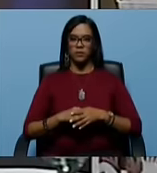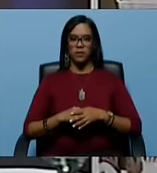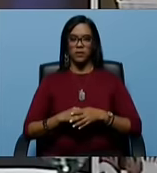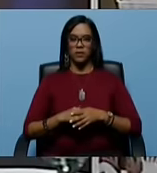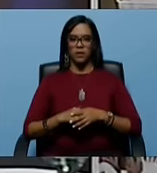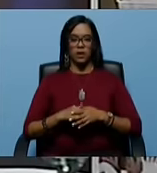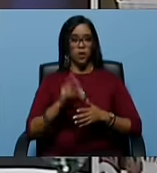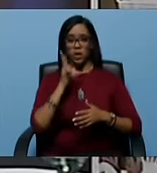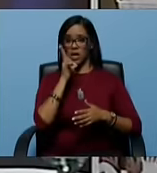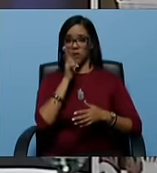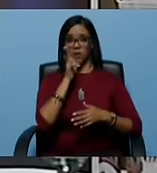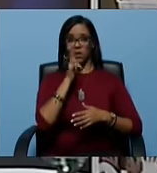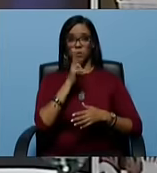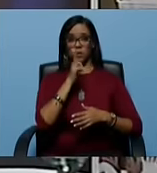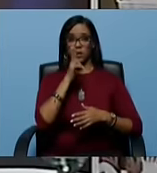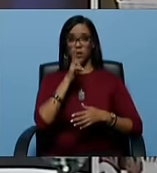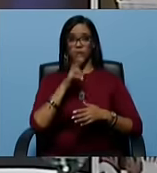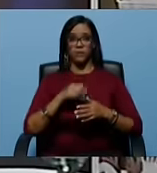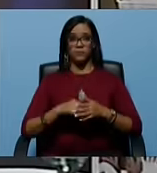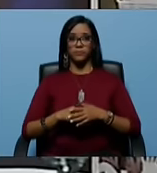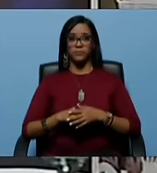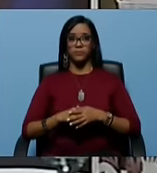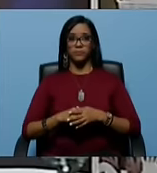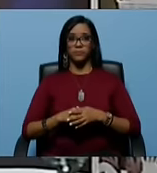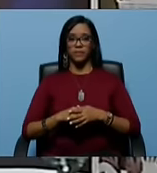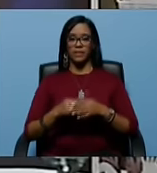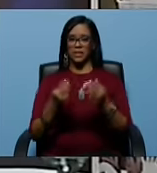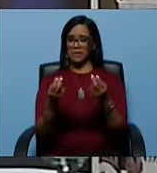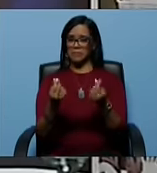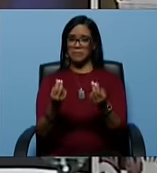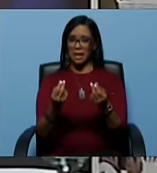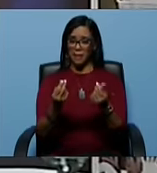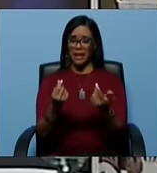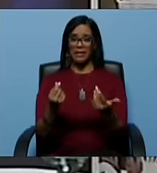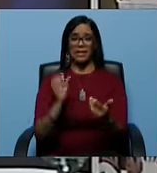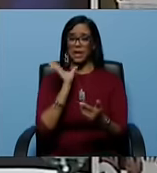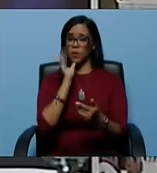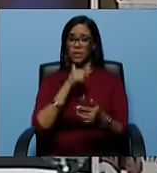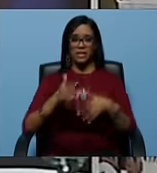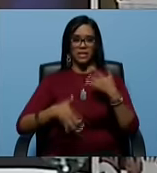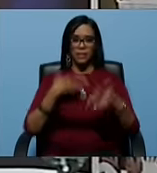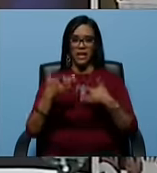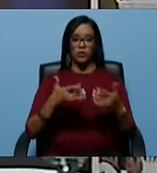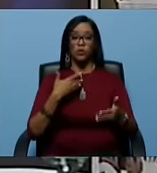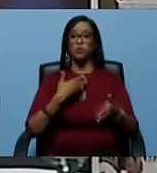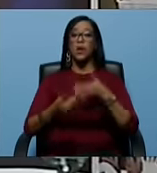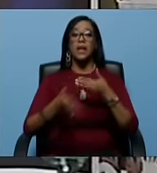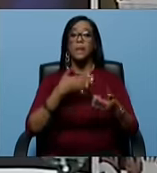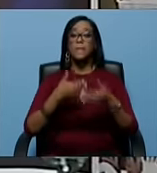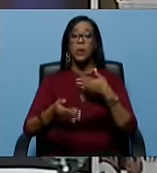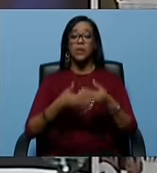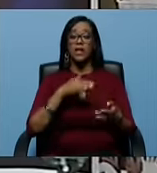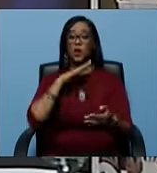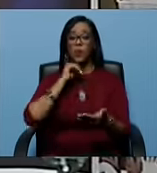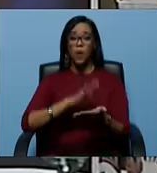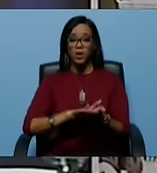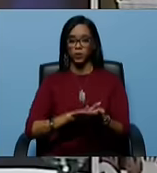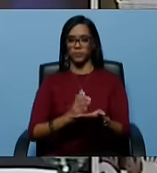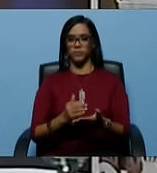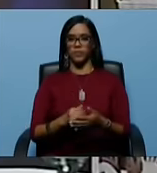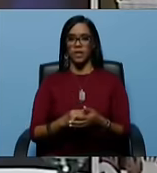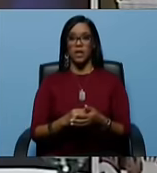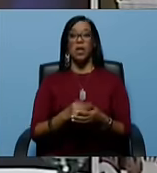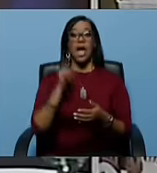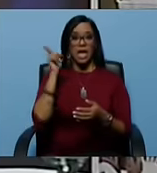sí, terrible. En plata y sin escrúpulos. Son capaces de hacer cualquier cosa, no le importan los muertos. Por eso ellos